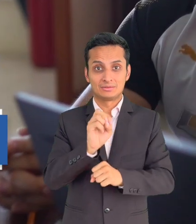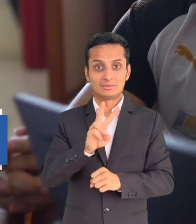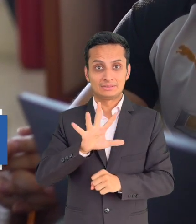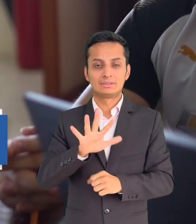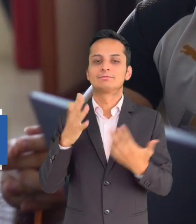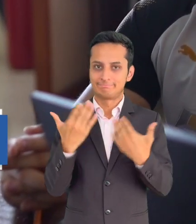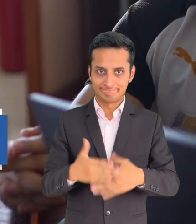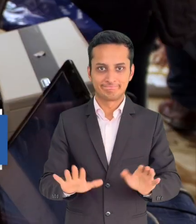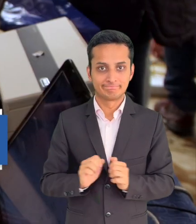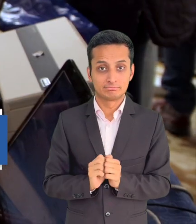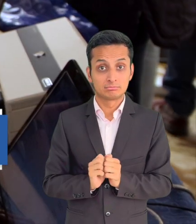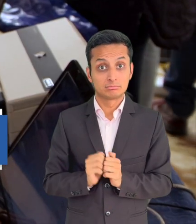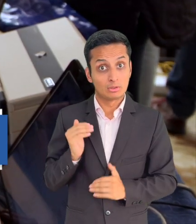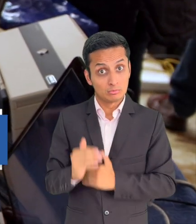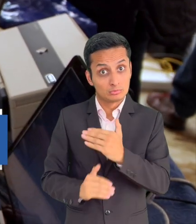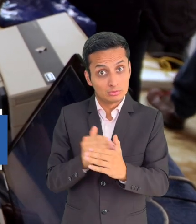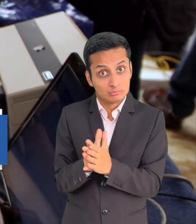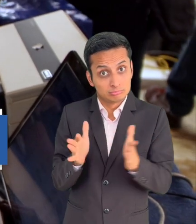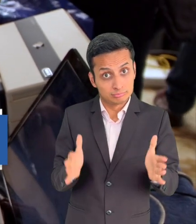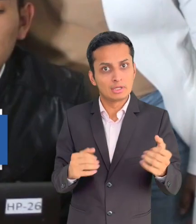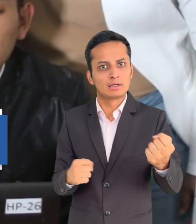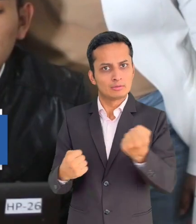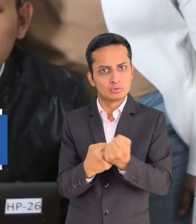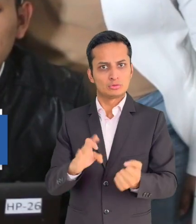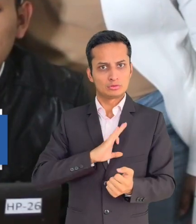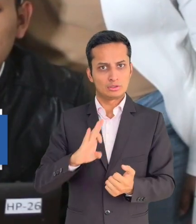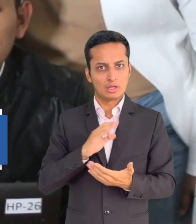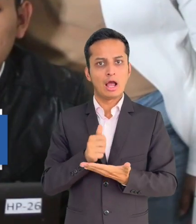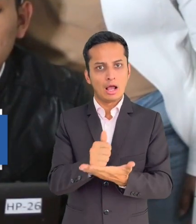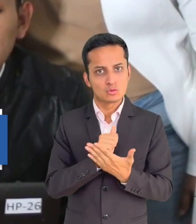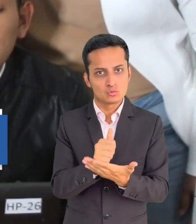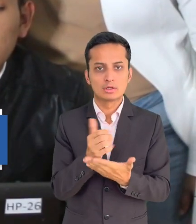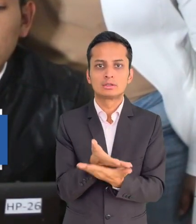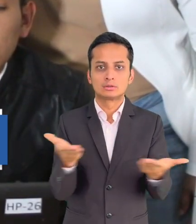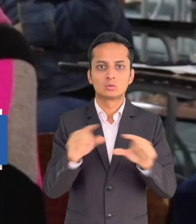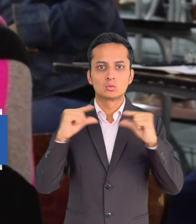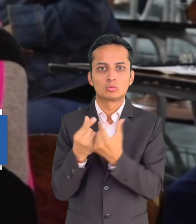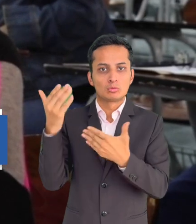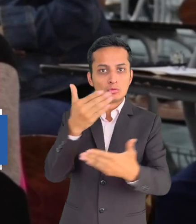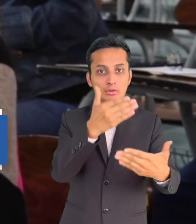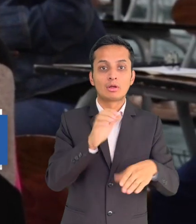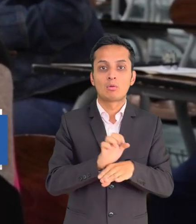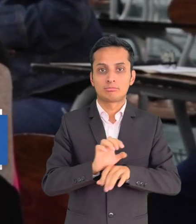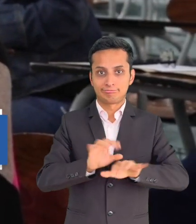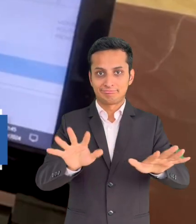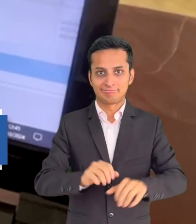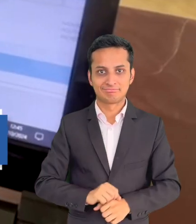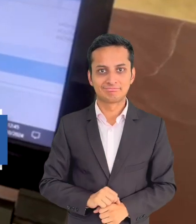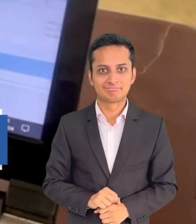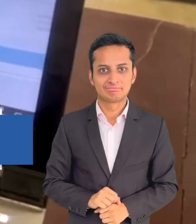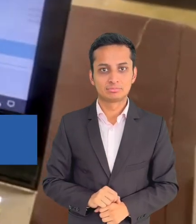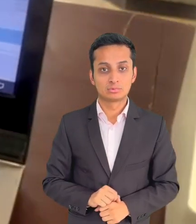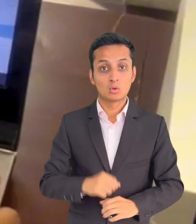generales 2025 Durante este proceso brindamos asesoría y asistencia técnica a las organizaciones políticas